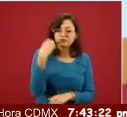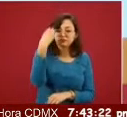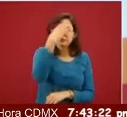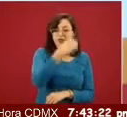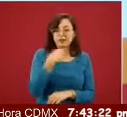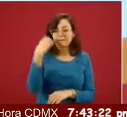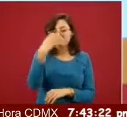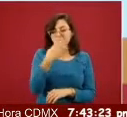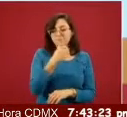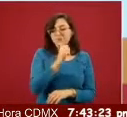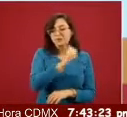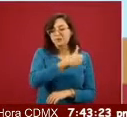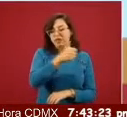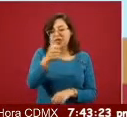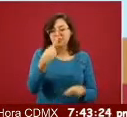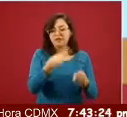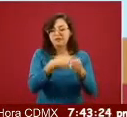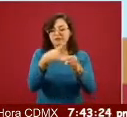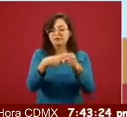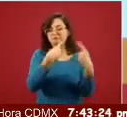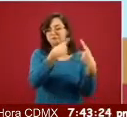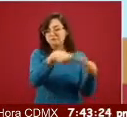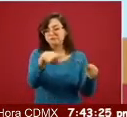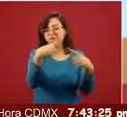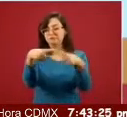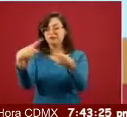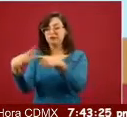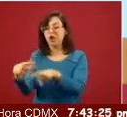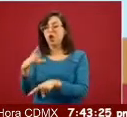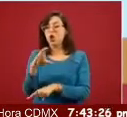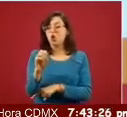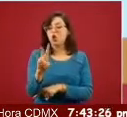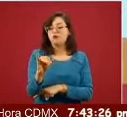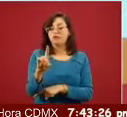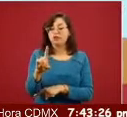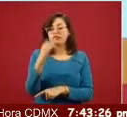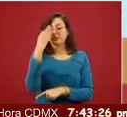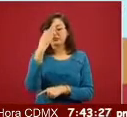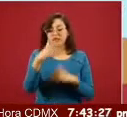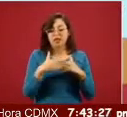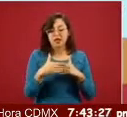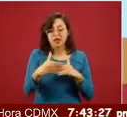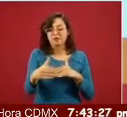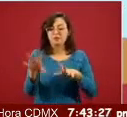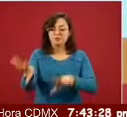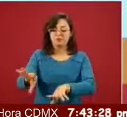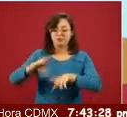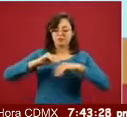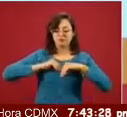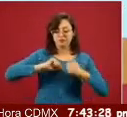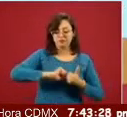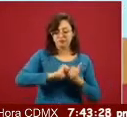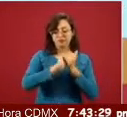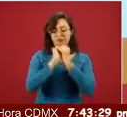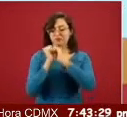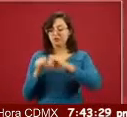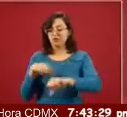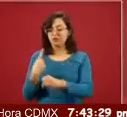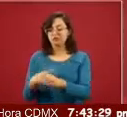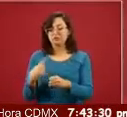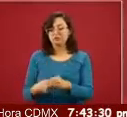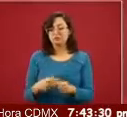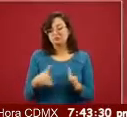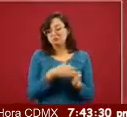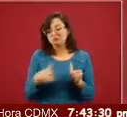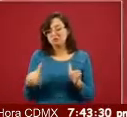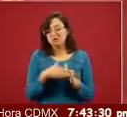se considera para cada enfermedad en específico. En el caso de COVID, el periodo de incubación medio es de 6 a 7 días, que